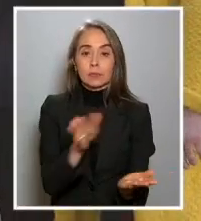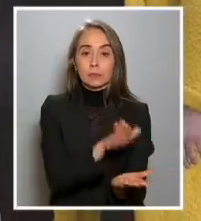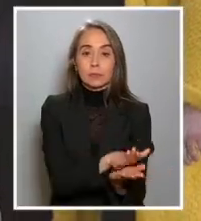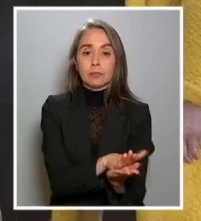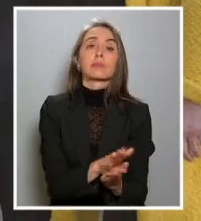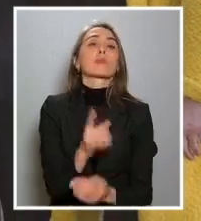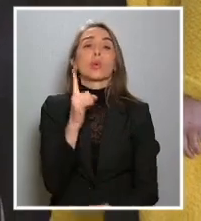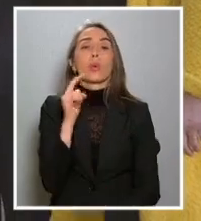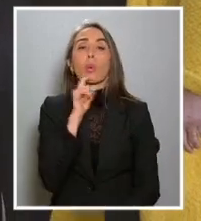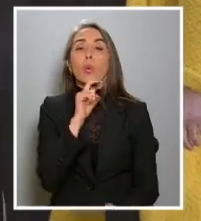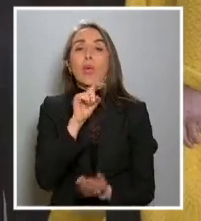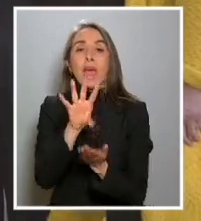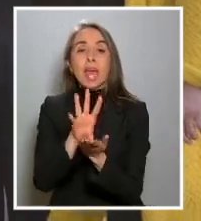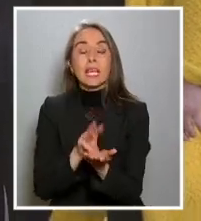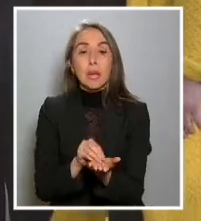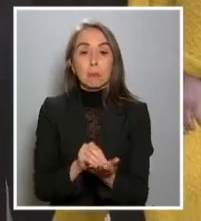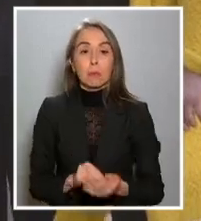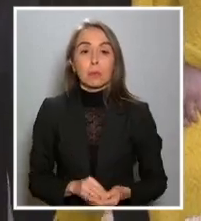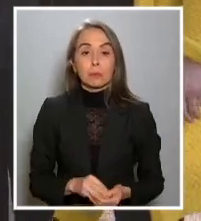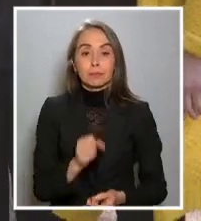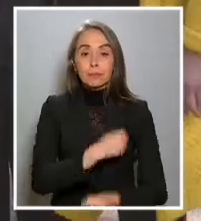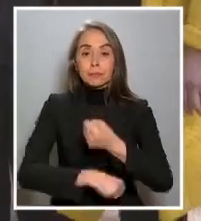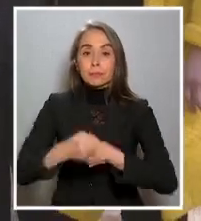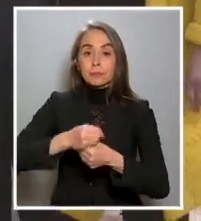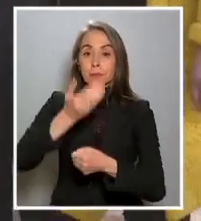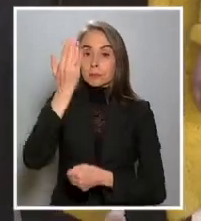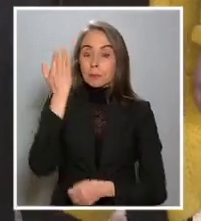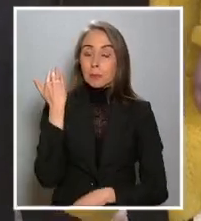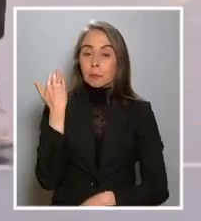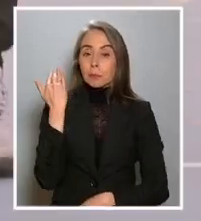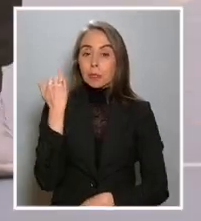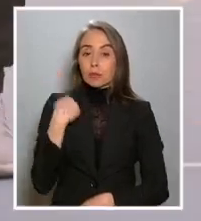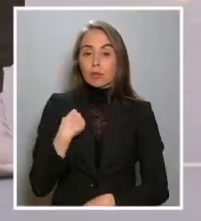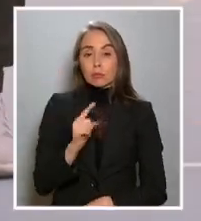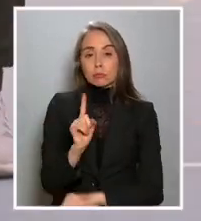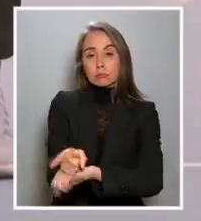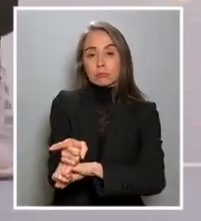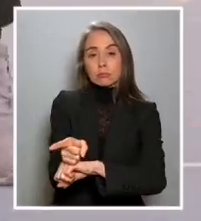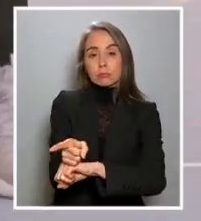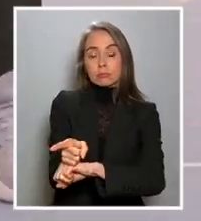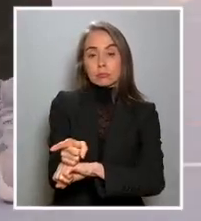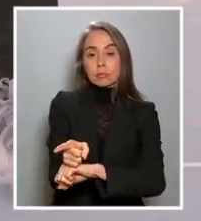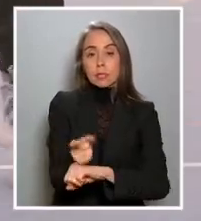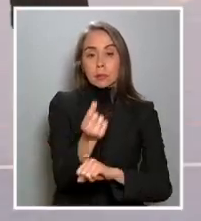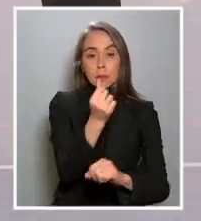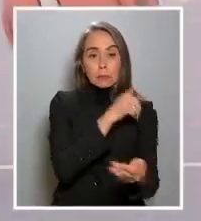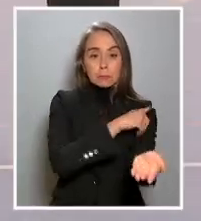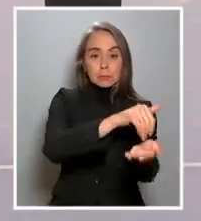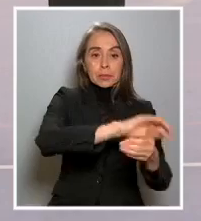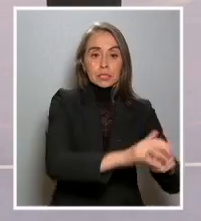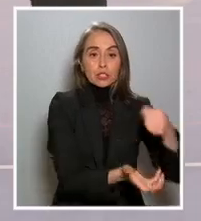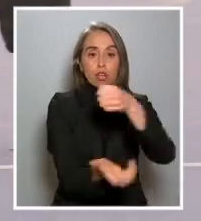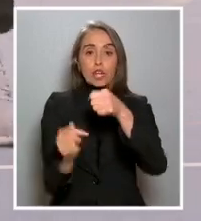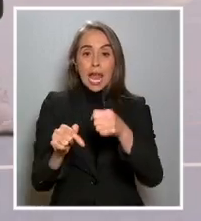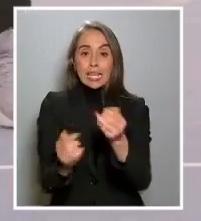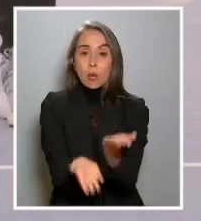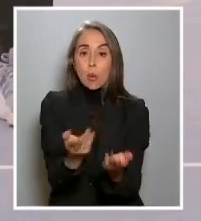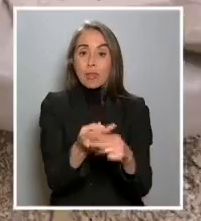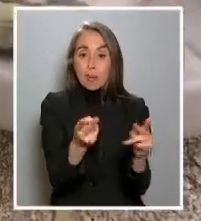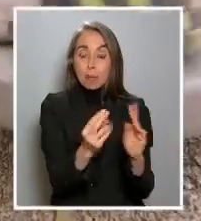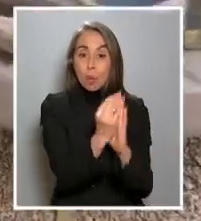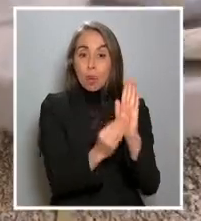Solo por poner un ejemplo, el año pasado instruí transferir los recursos desde esta misma cuenta